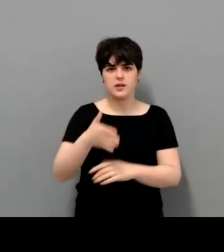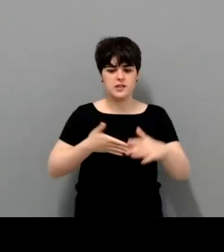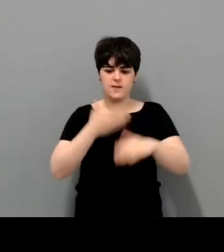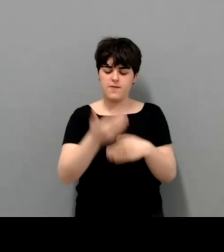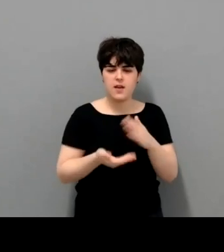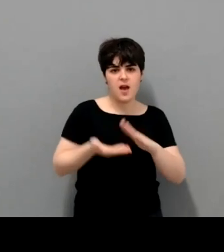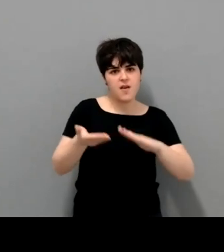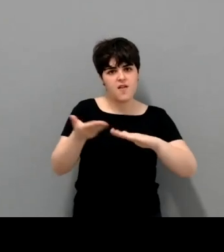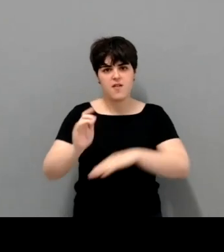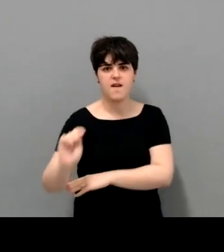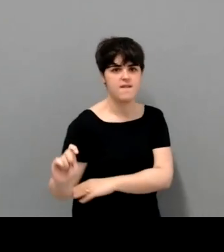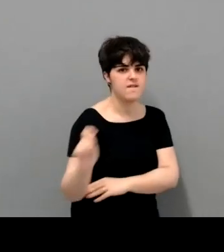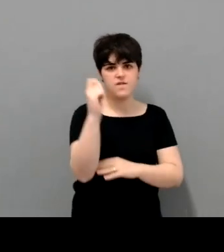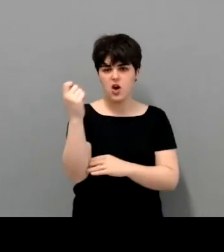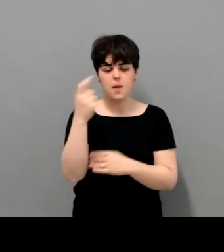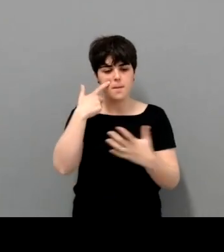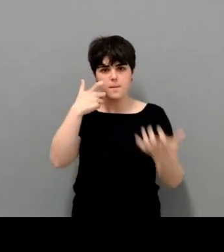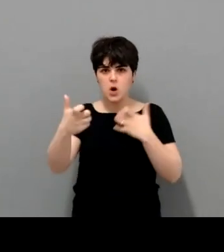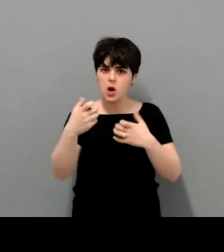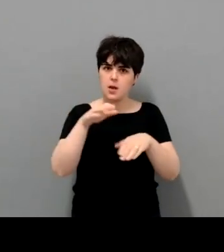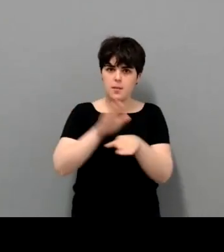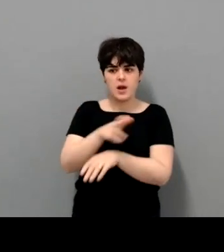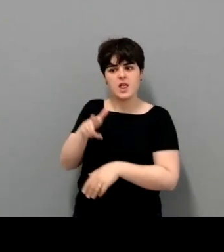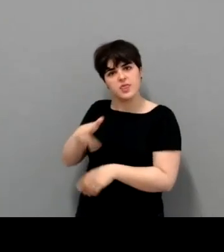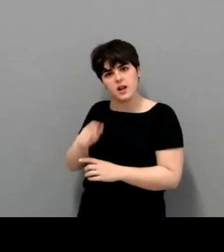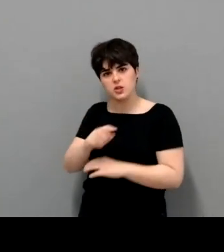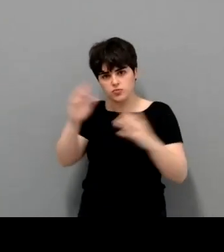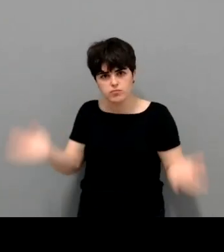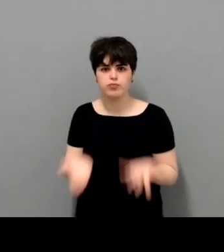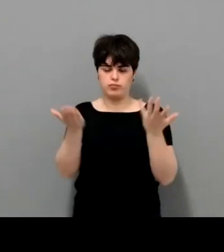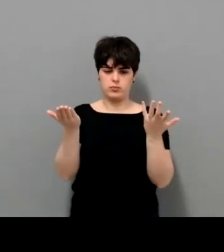significativo para blindar también vuestros derechos.